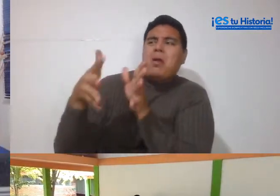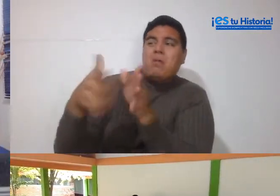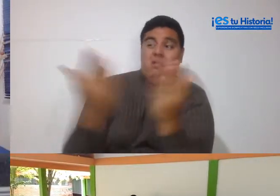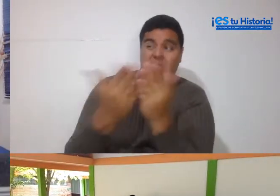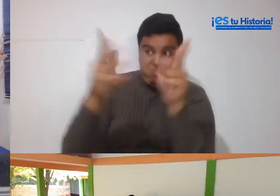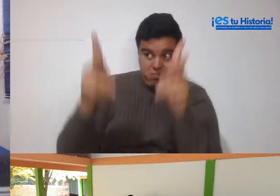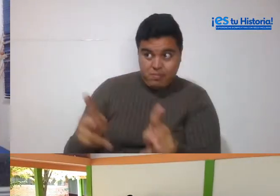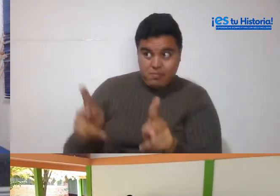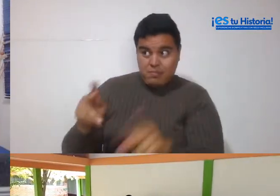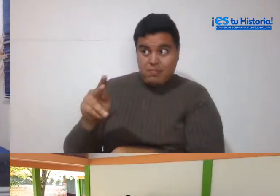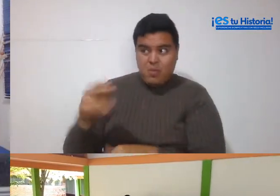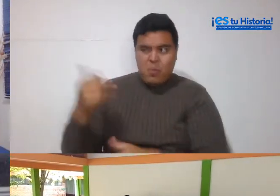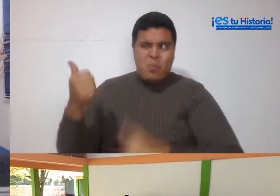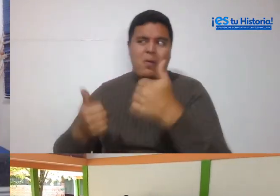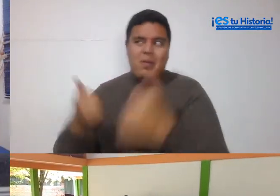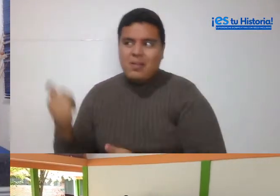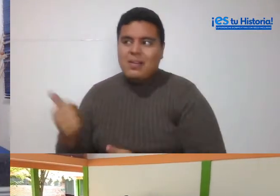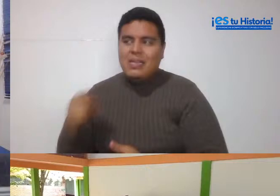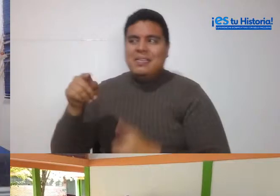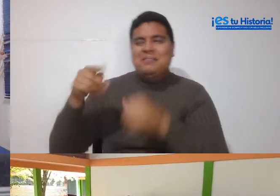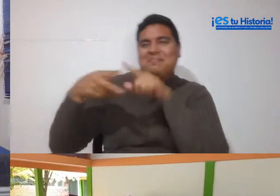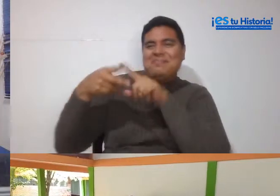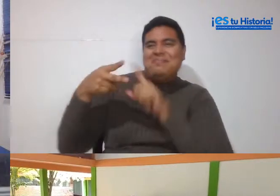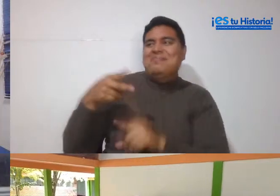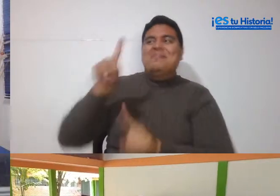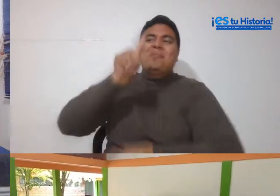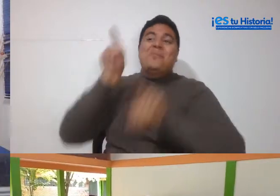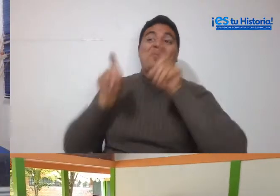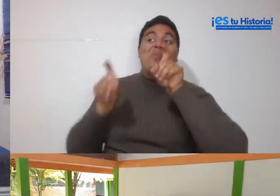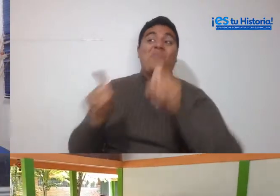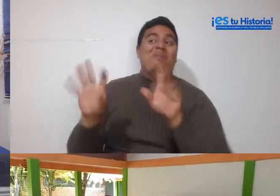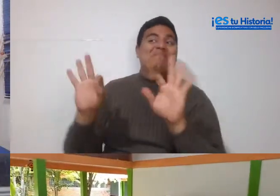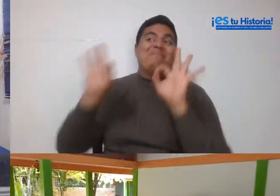Esa pregunta es muy buena. No es corchadora, pero muy buena.